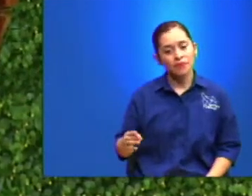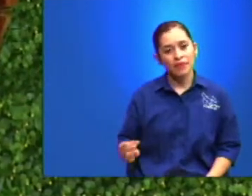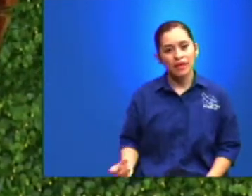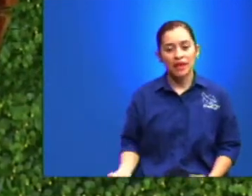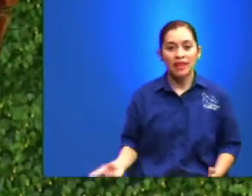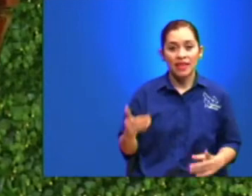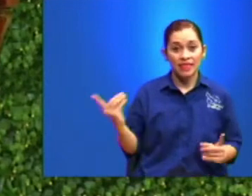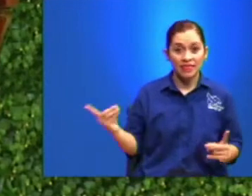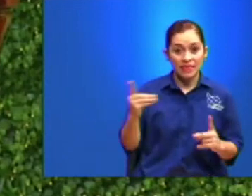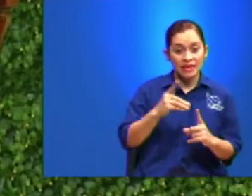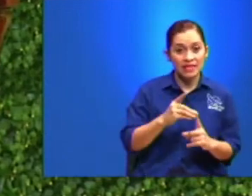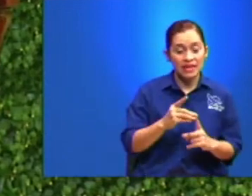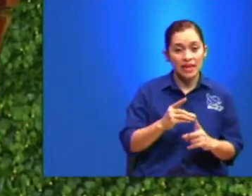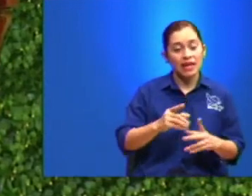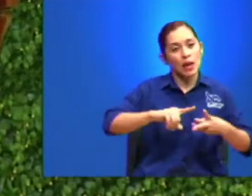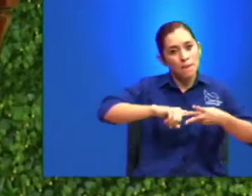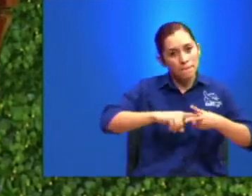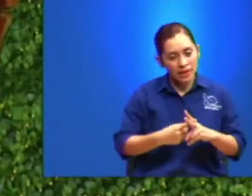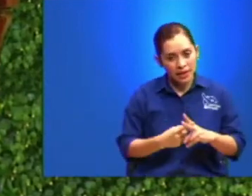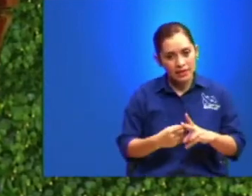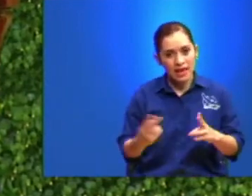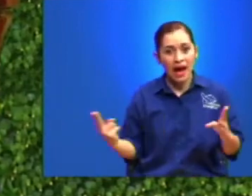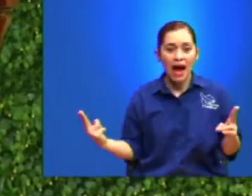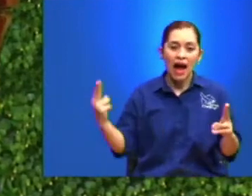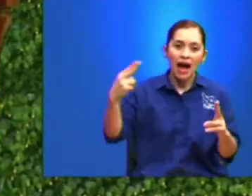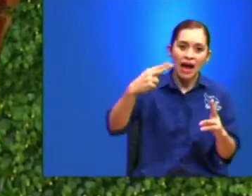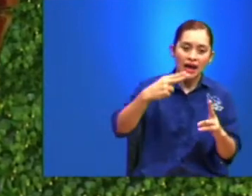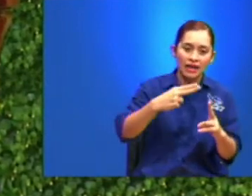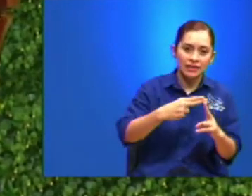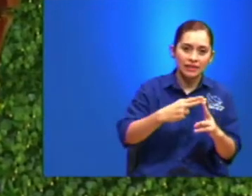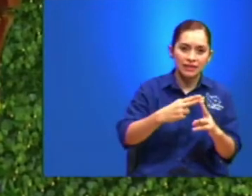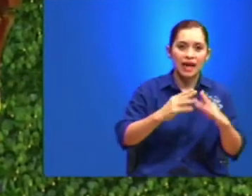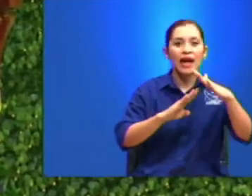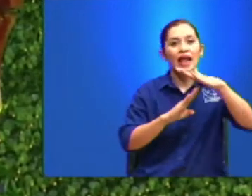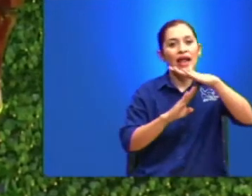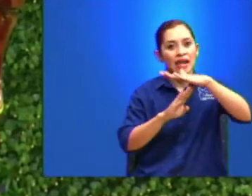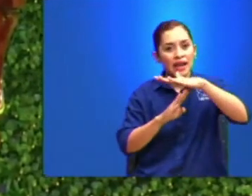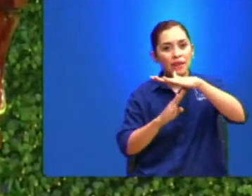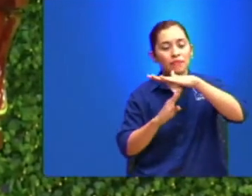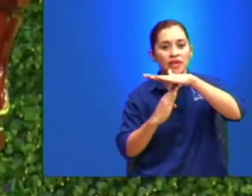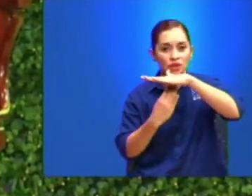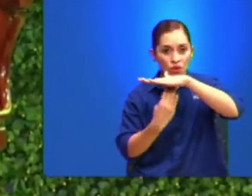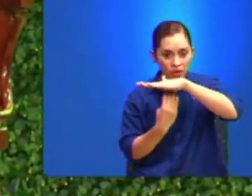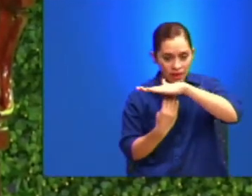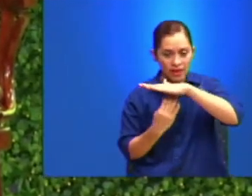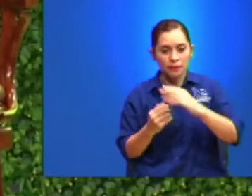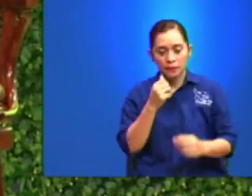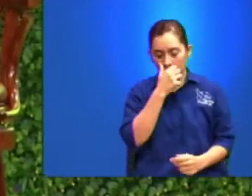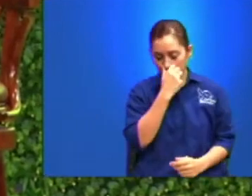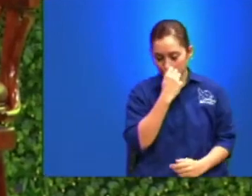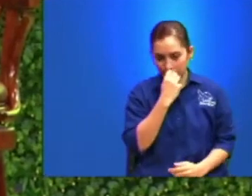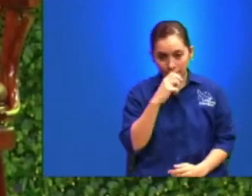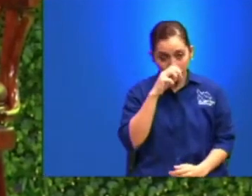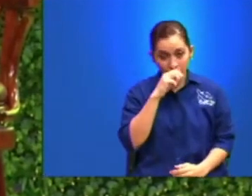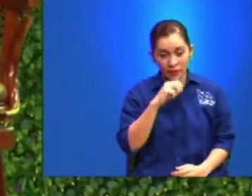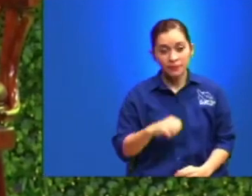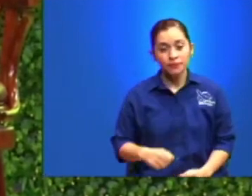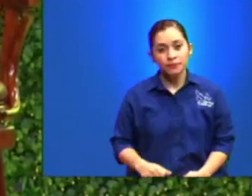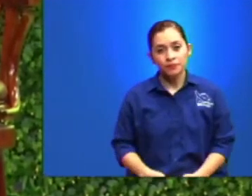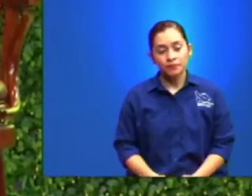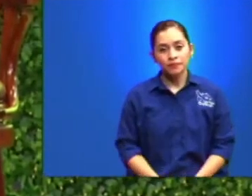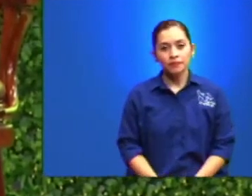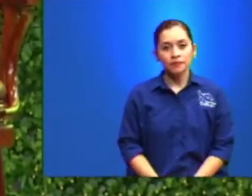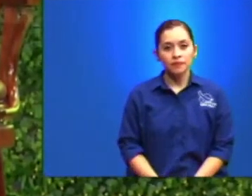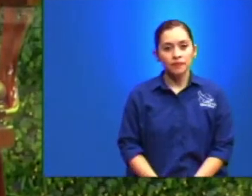hasta mediodía y luego en la tarde cuando empecemos otra vez de corridas de la noche entonces